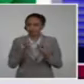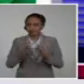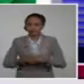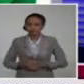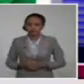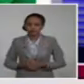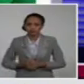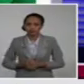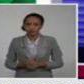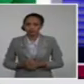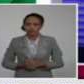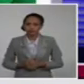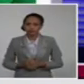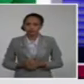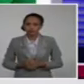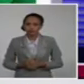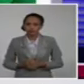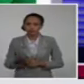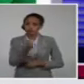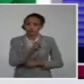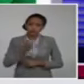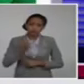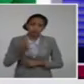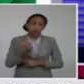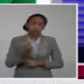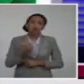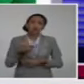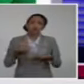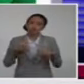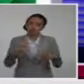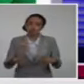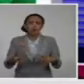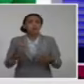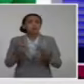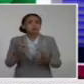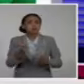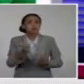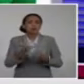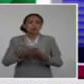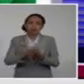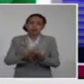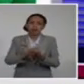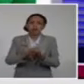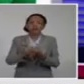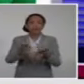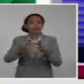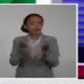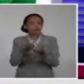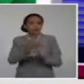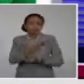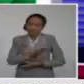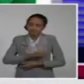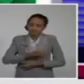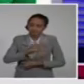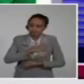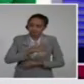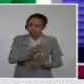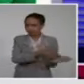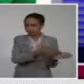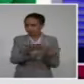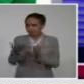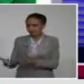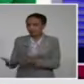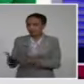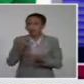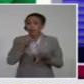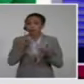aplicaron. Nuestras condolencias nuevamente. Fallece una paciente de 75 años de edad